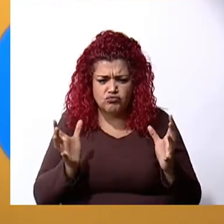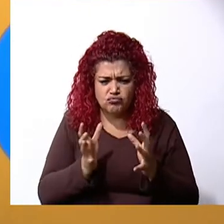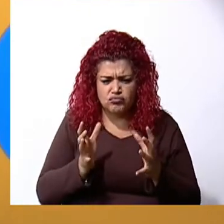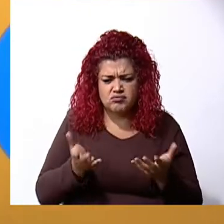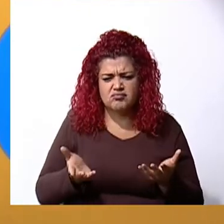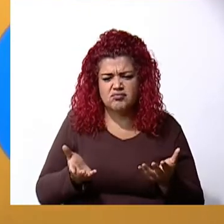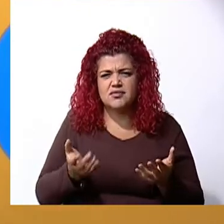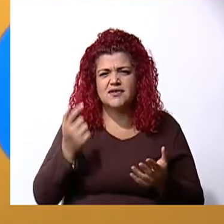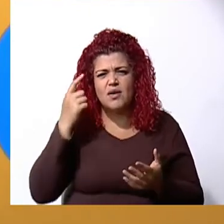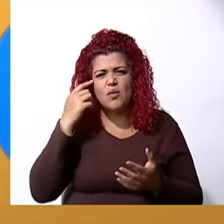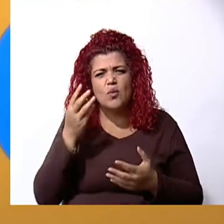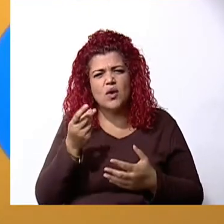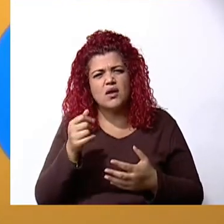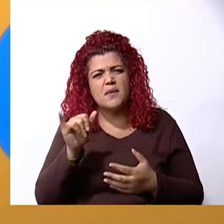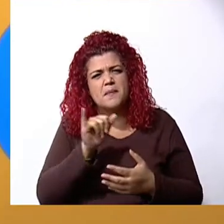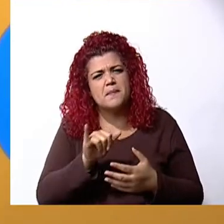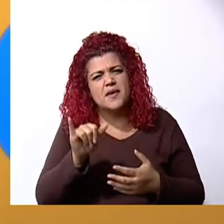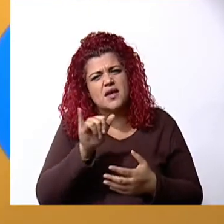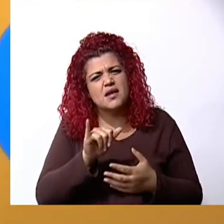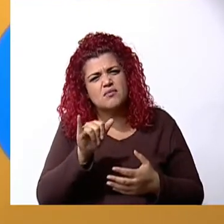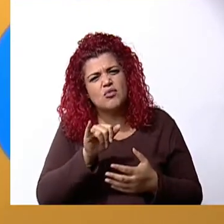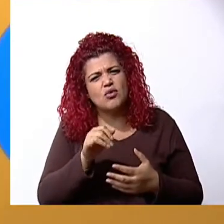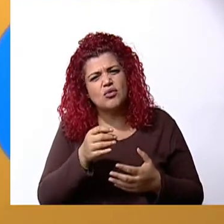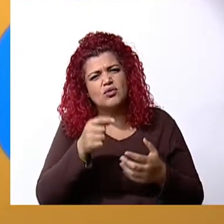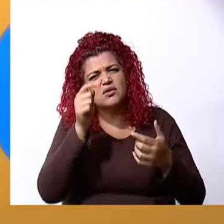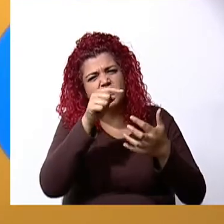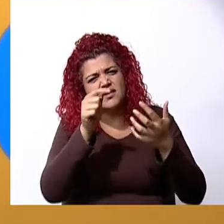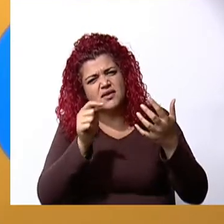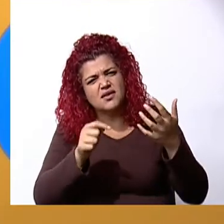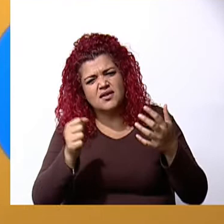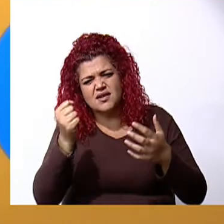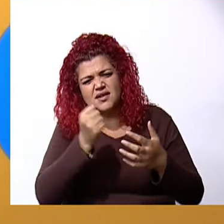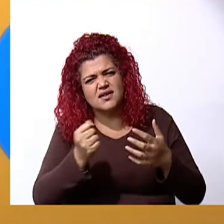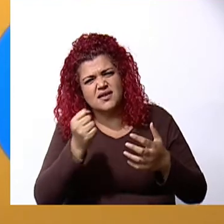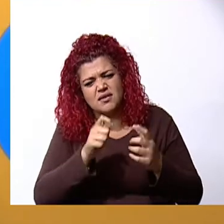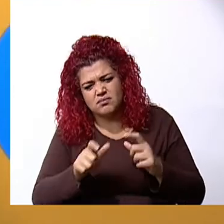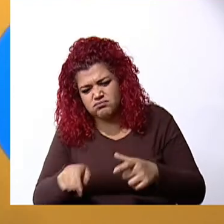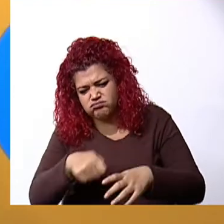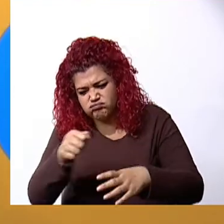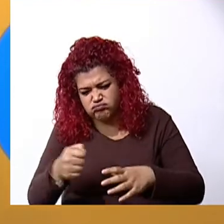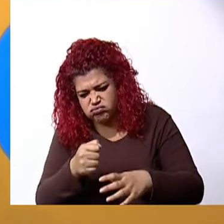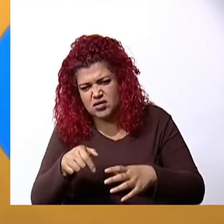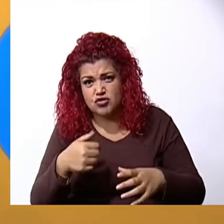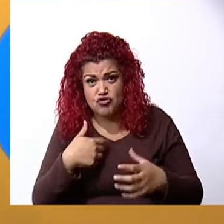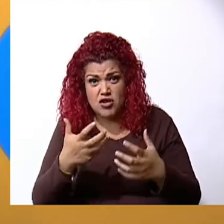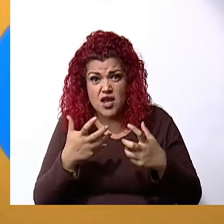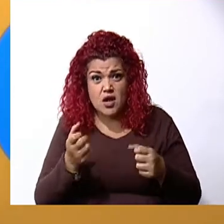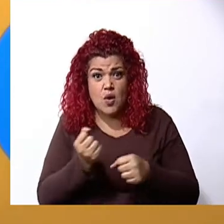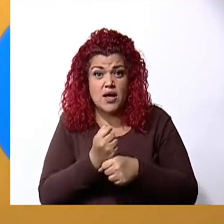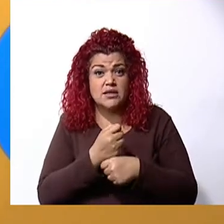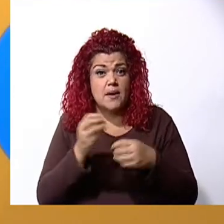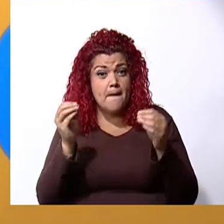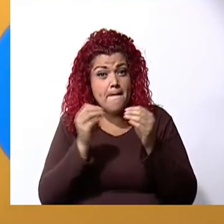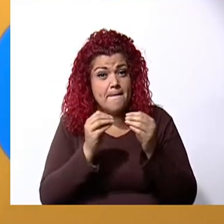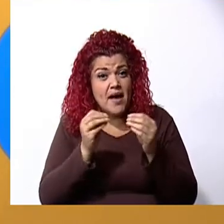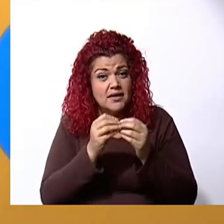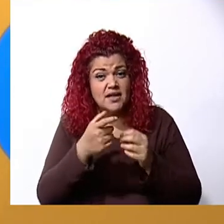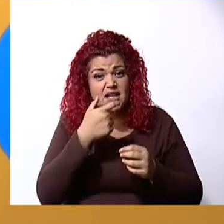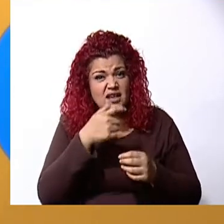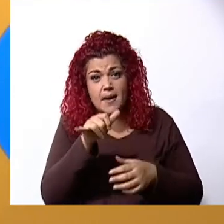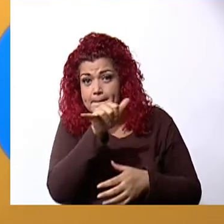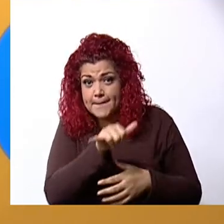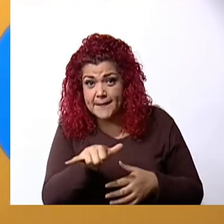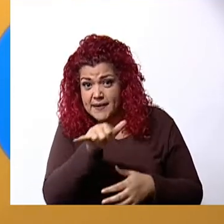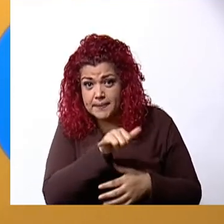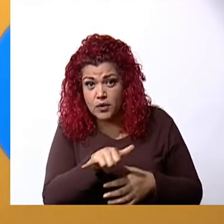los ingredientes serán los mismos. ¿Ustedes qué dicen? Si yo quiero elaborar más galletas, los ingredientes serán